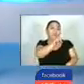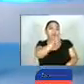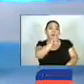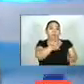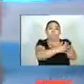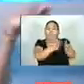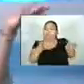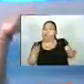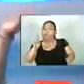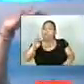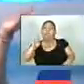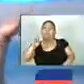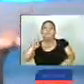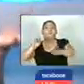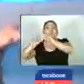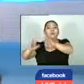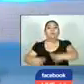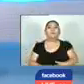al 2018.